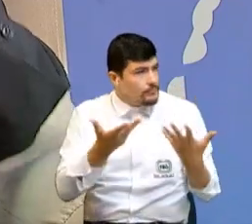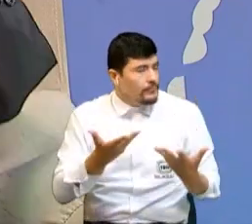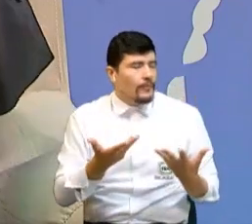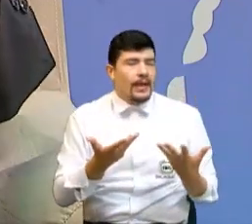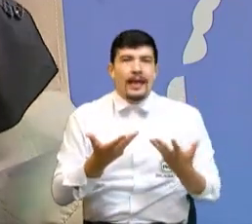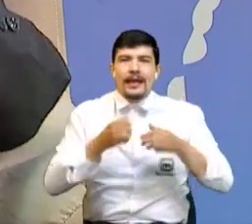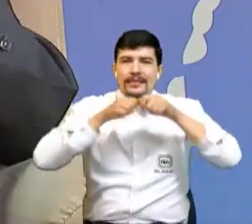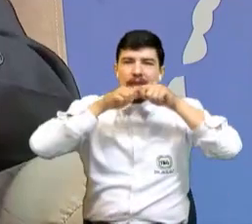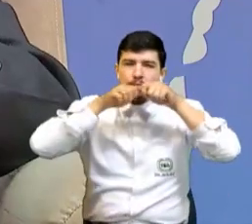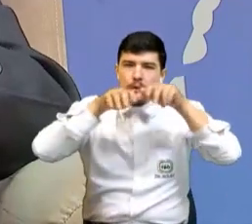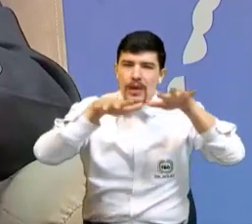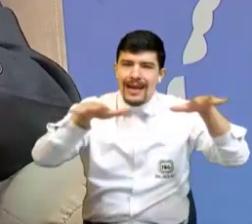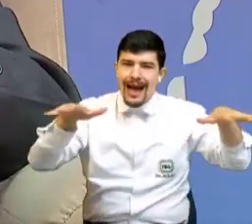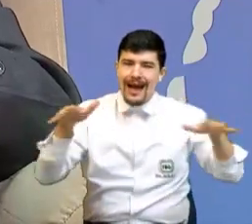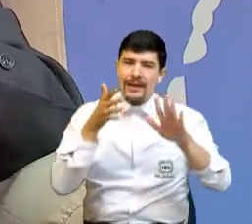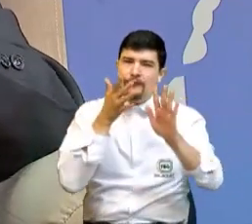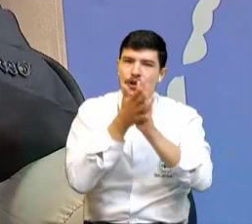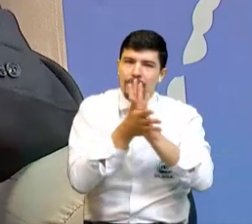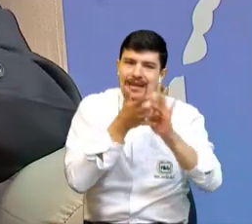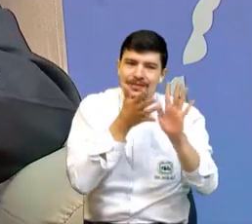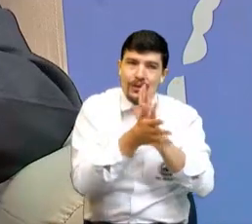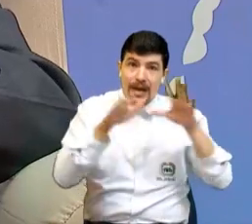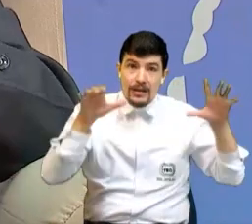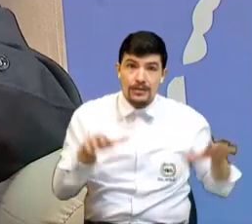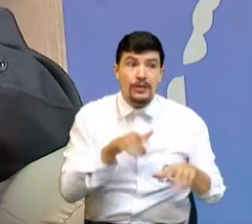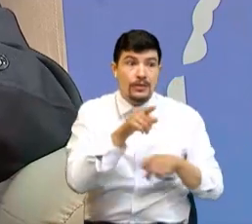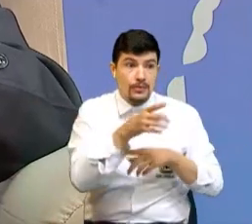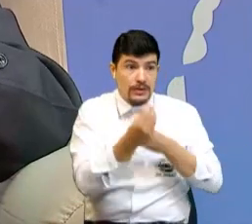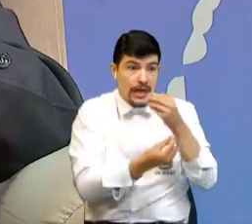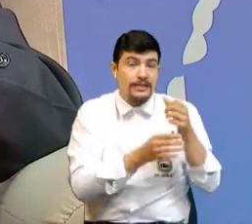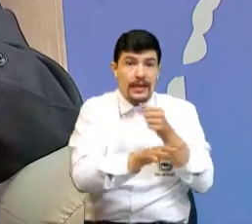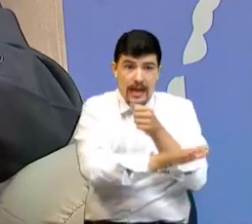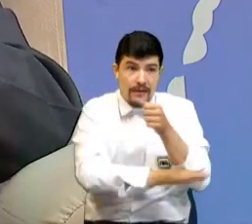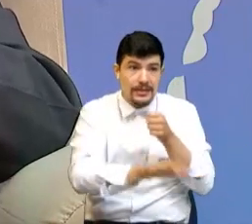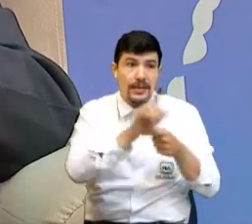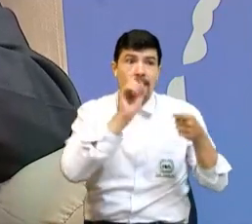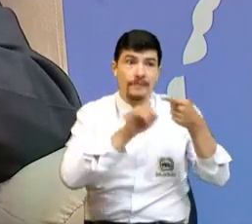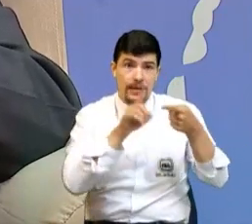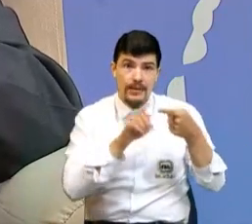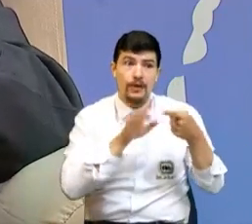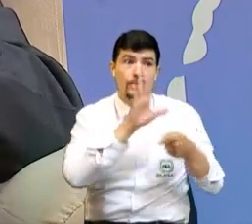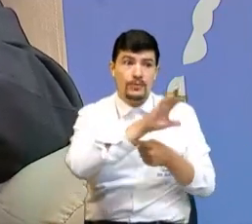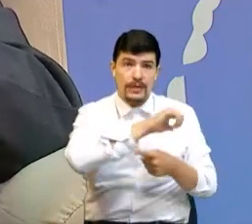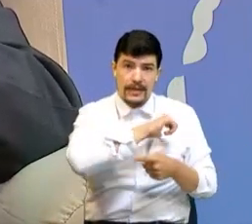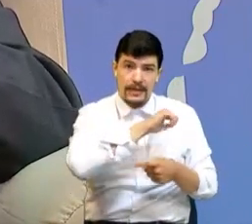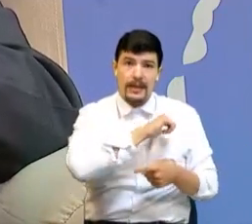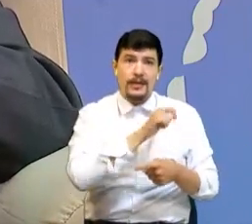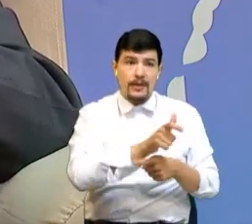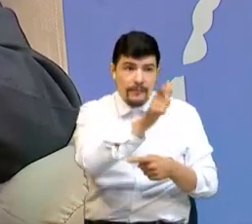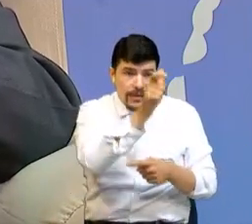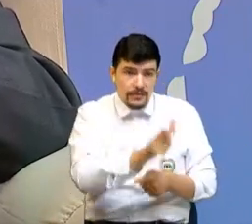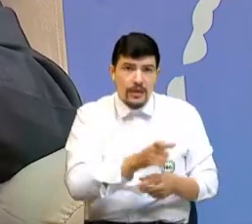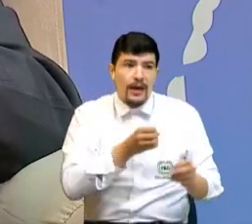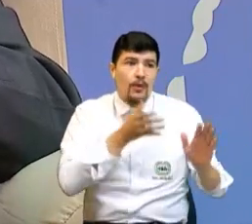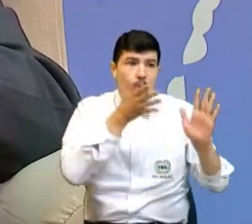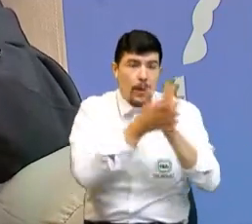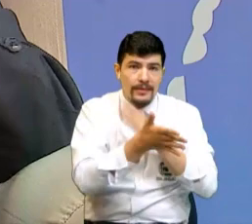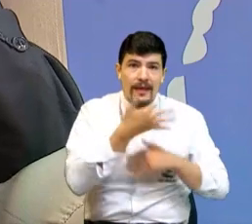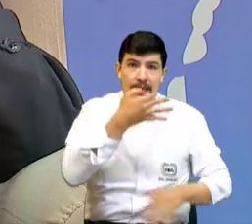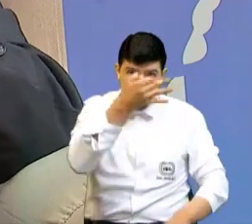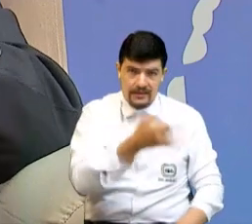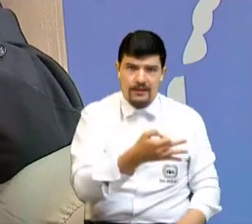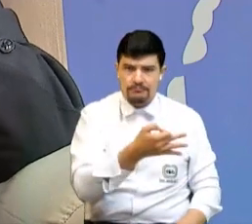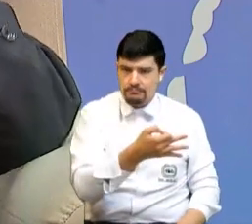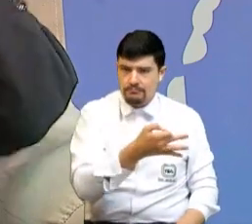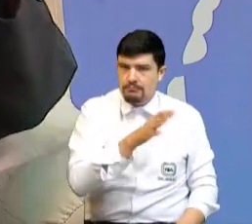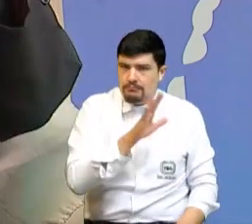de divulgar hechos se hace sobre la base de que primero se tiene una fuente, se tiene una fuente humana, uh-huh. Puede